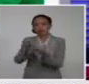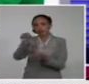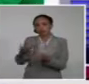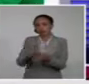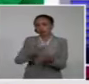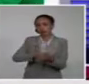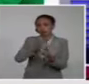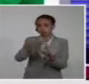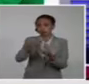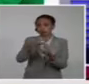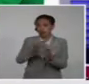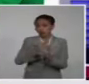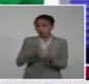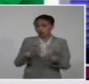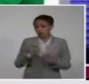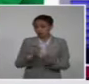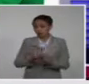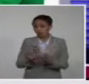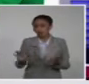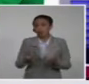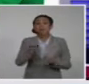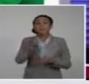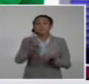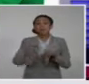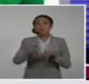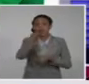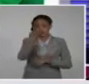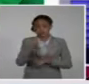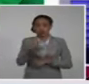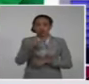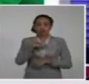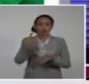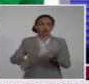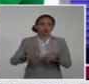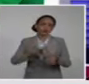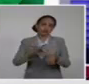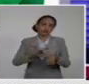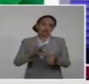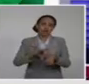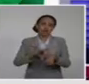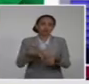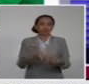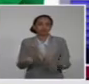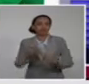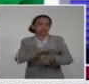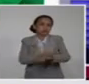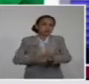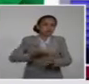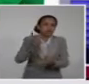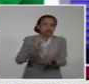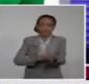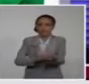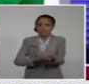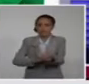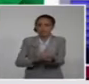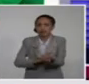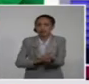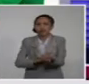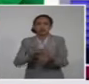que además tenía un grupo de comorbilidades, hipertensión arterial, diabetes mellitus, enfermedad